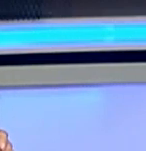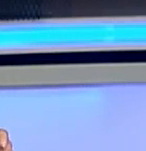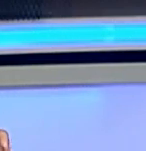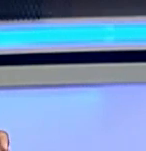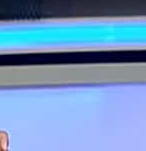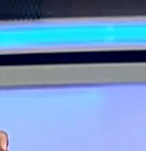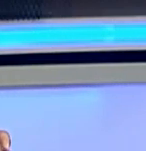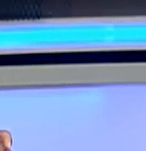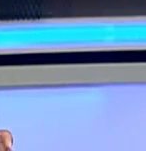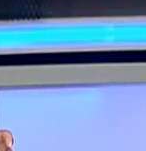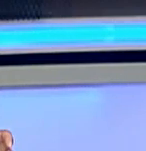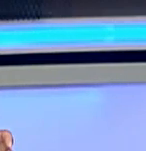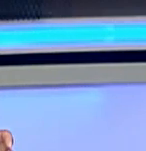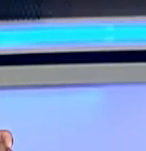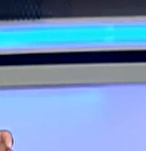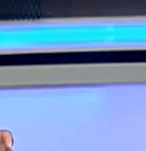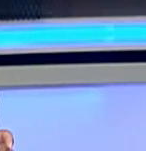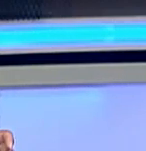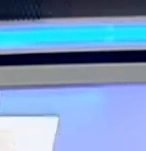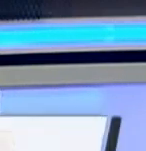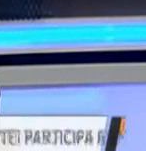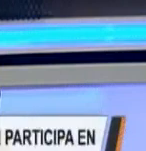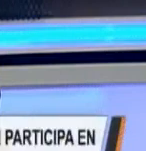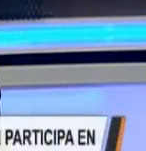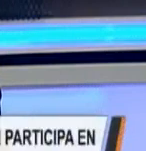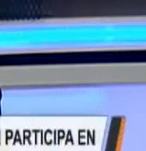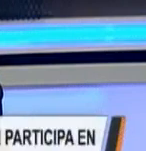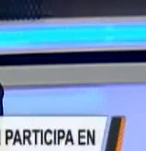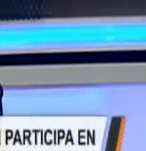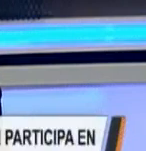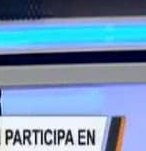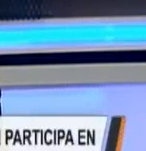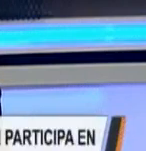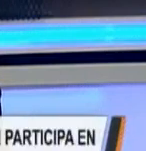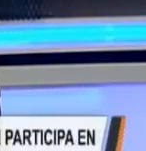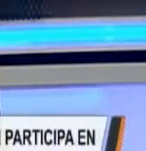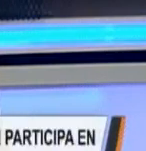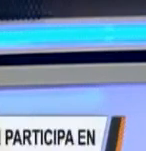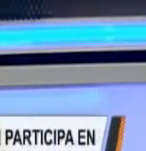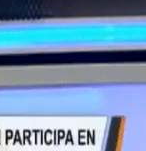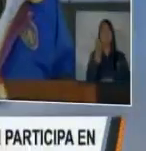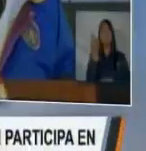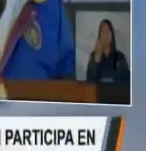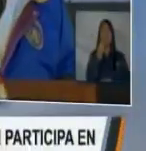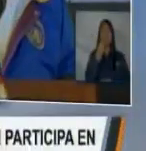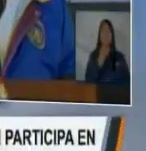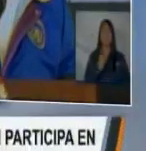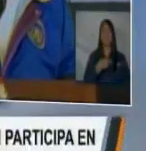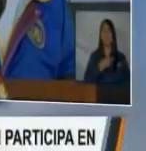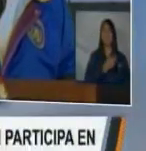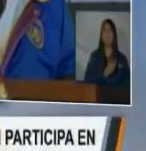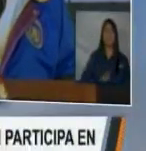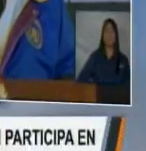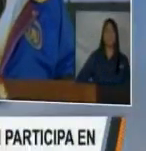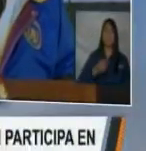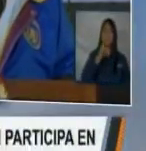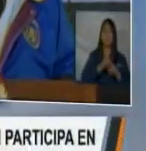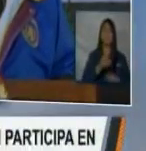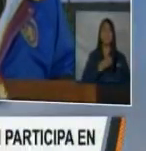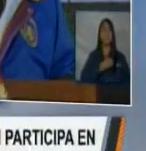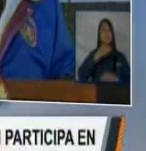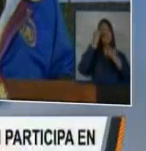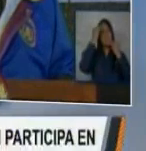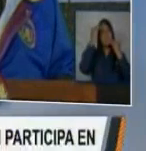la reapertura del Parque Arqueológico Quiriguá. Tenemos las imágenes. Quiero agradecer